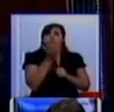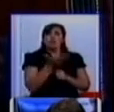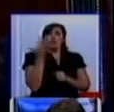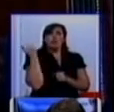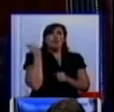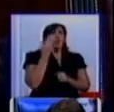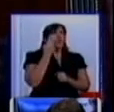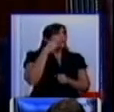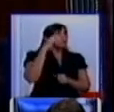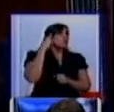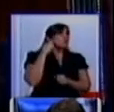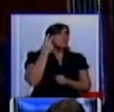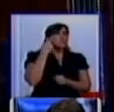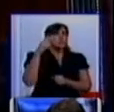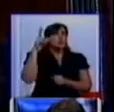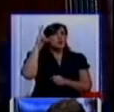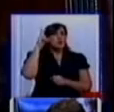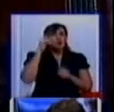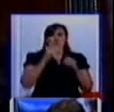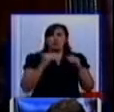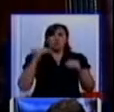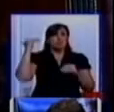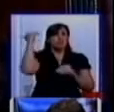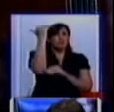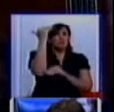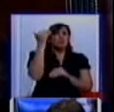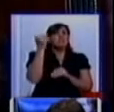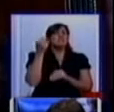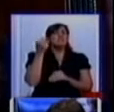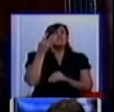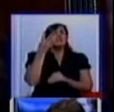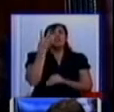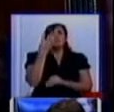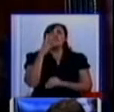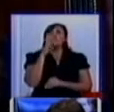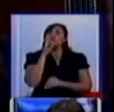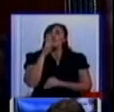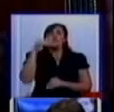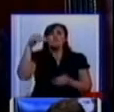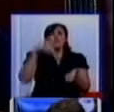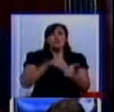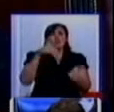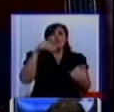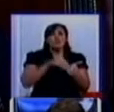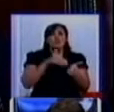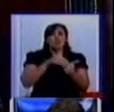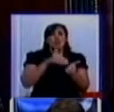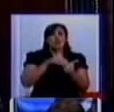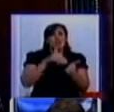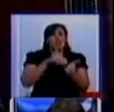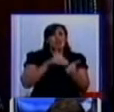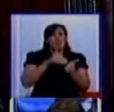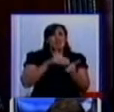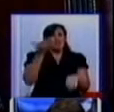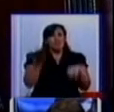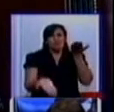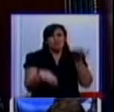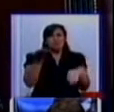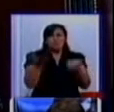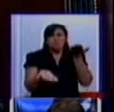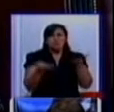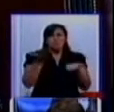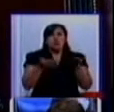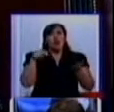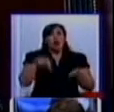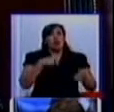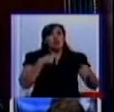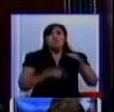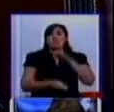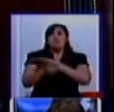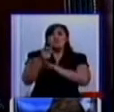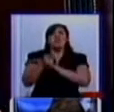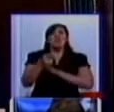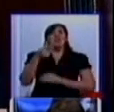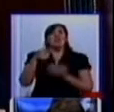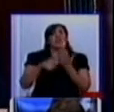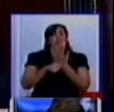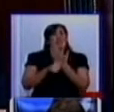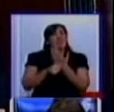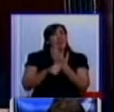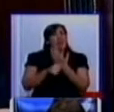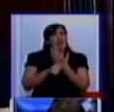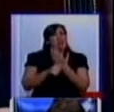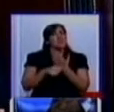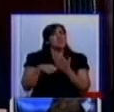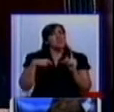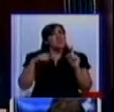como 2008, superando los 14 millones de toneladas. Y en cuanto a que teníamos que importar carne, no se preocupen, que